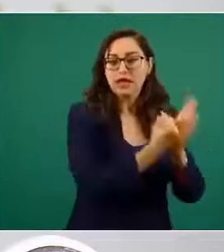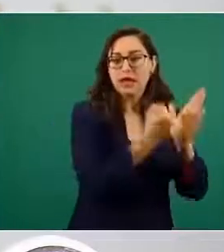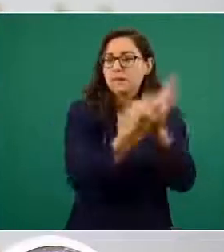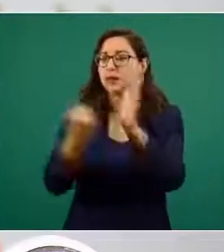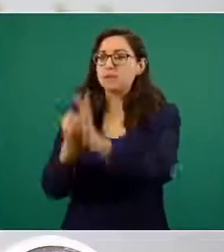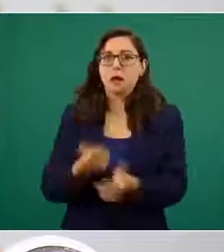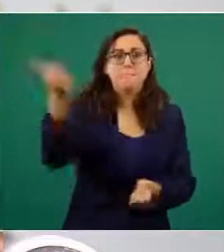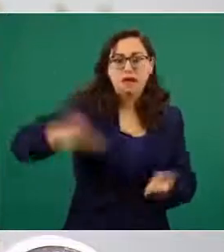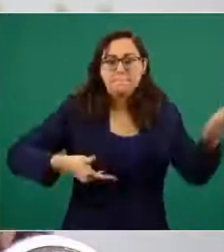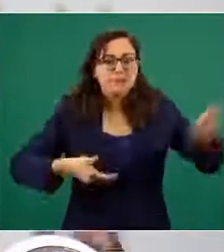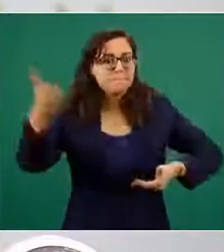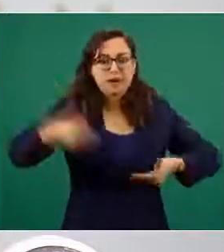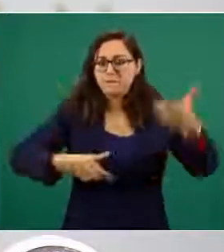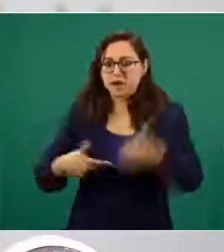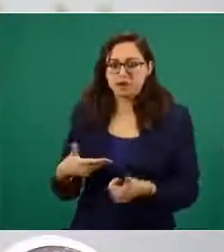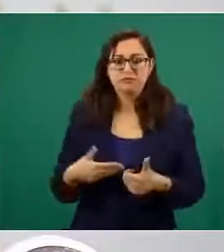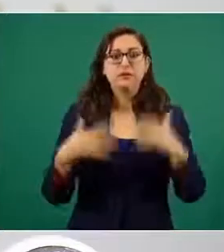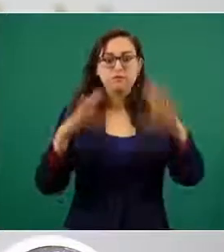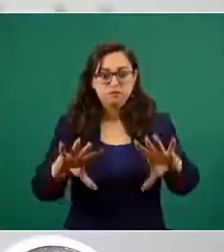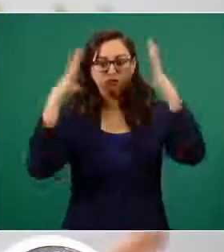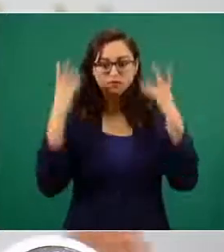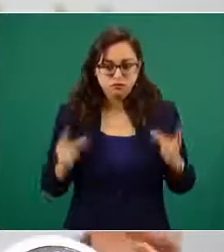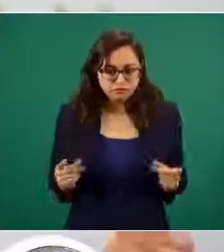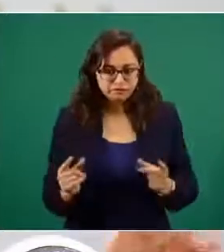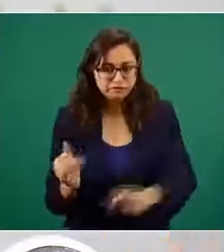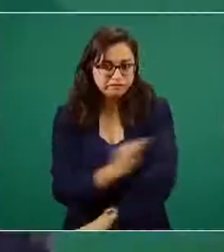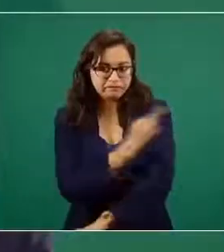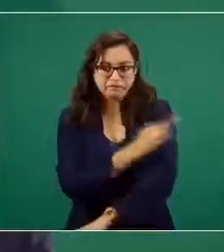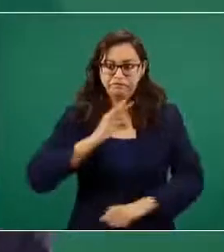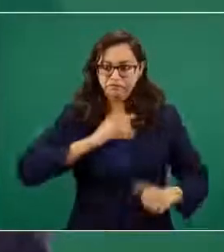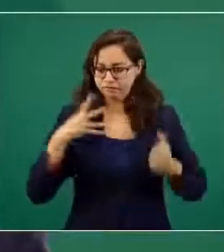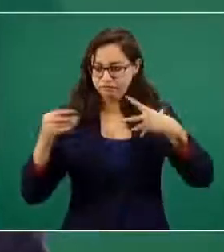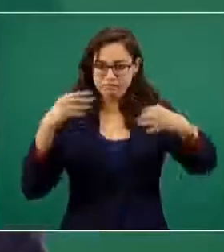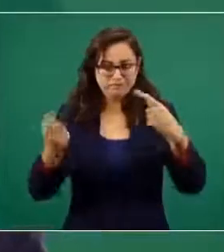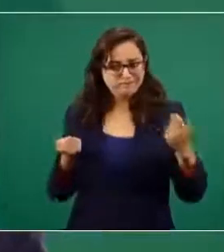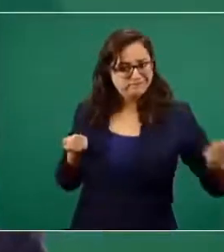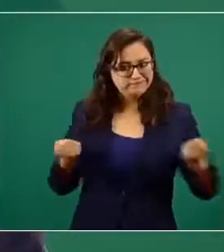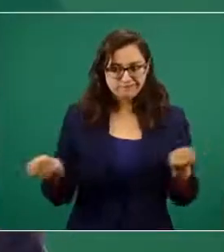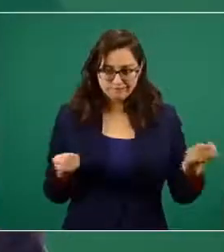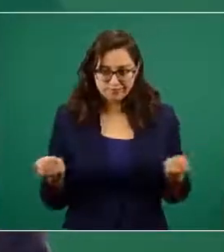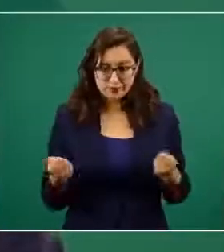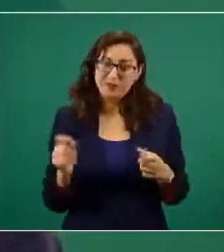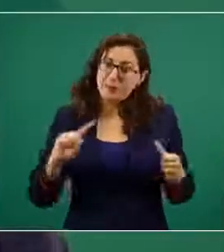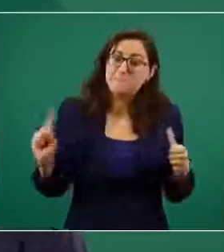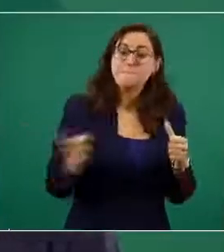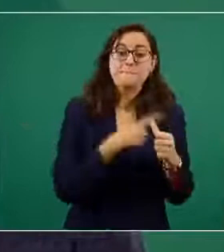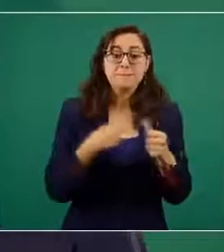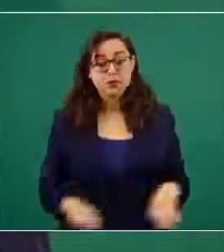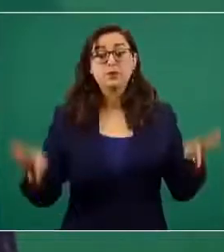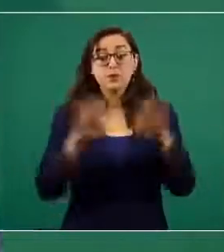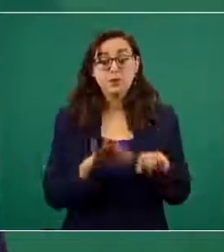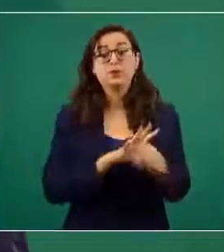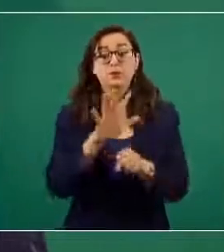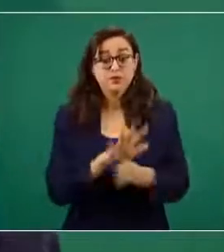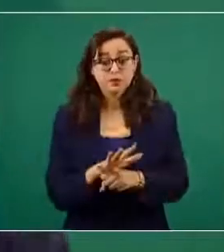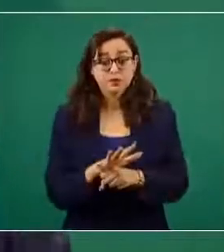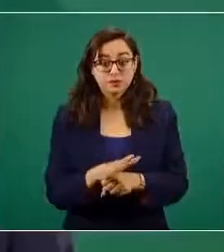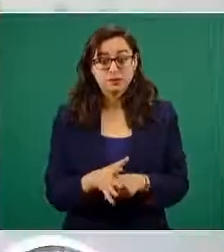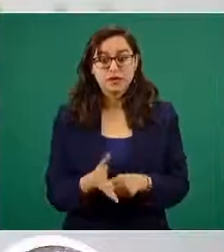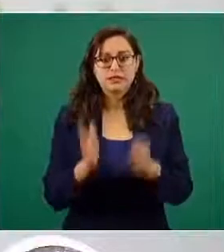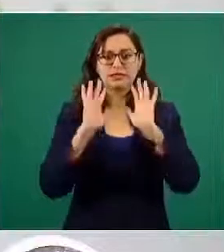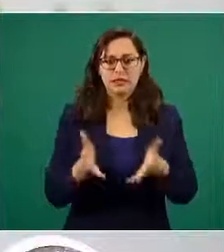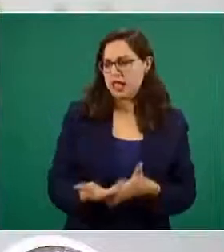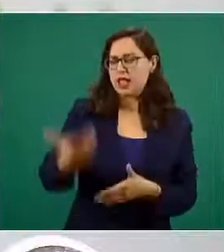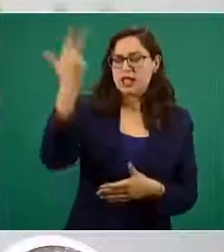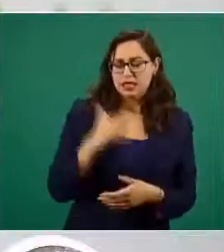nos servirá para tener una velocidad más grande de control epidémico. La priorización que estableció el Gobierno de México, también como lo relatamos